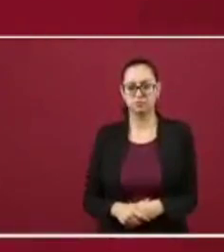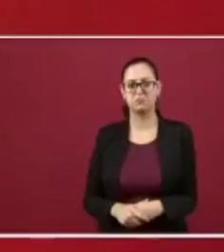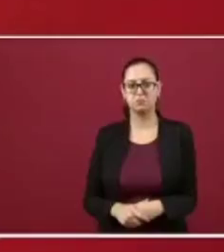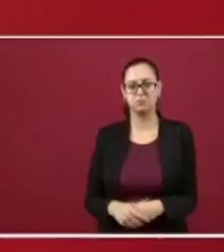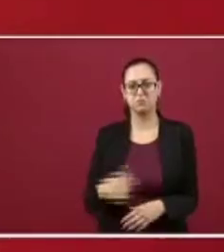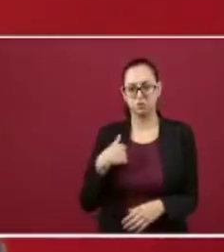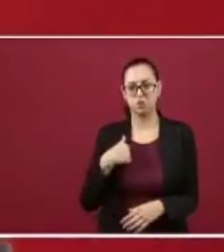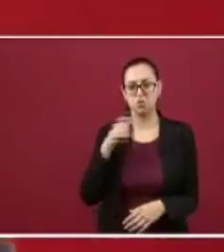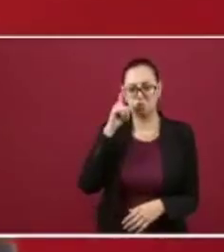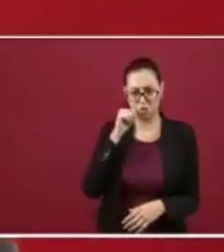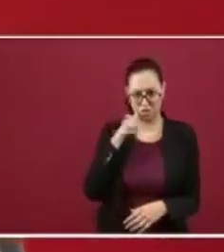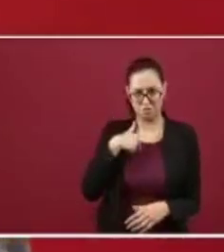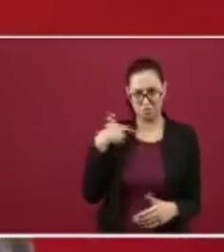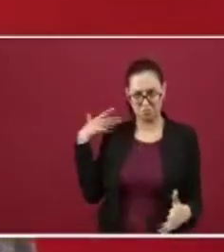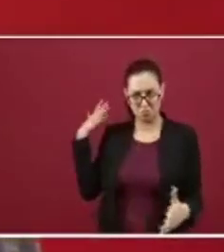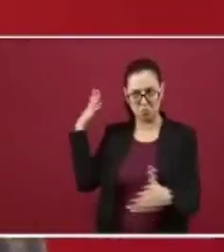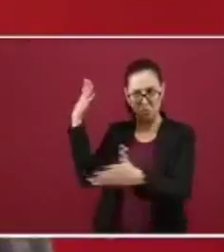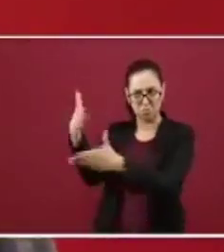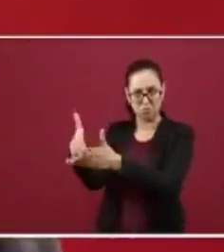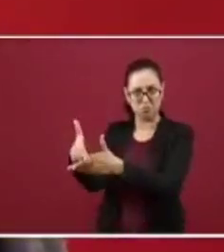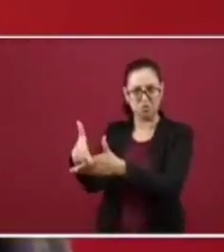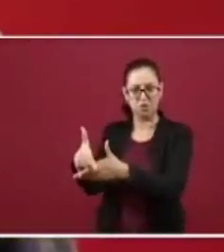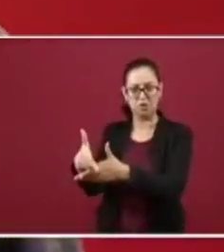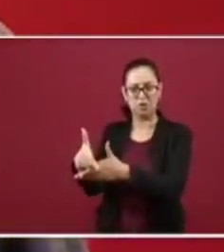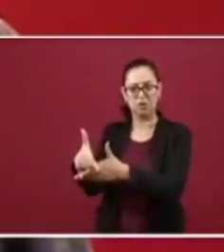mañana a Badiraguato porque